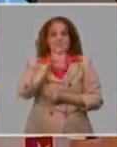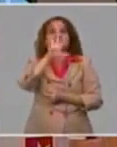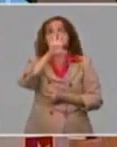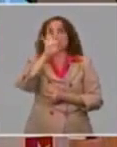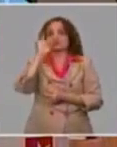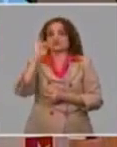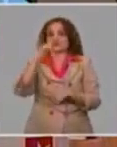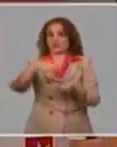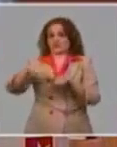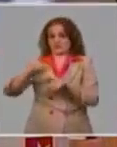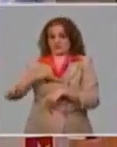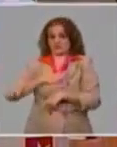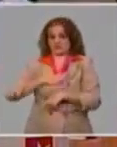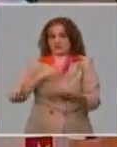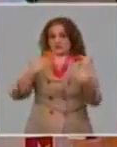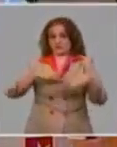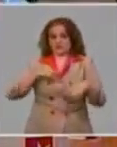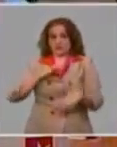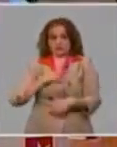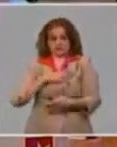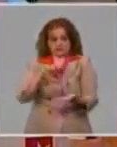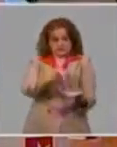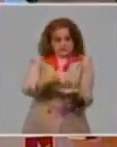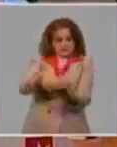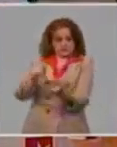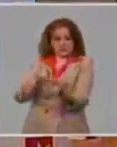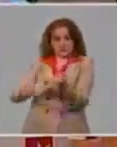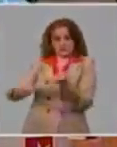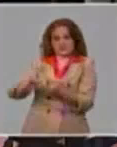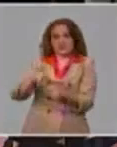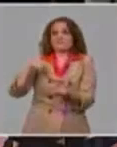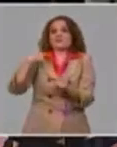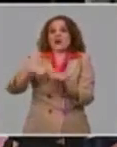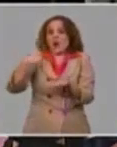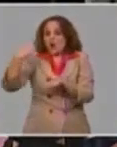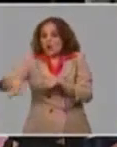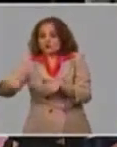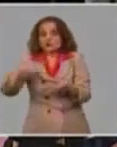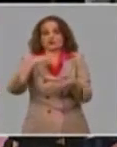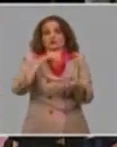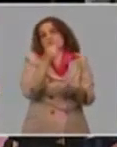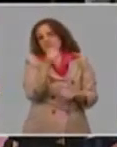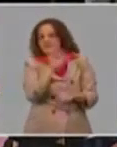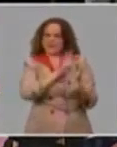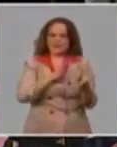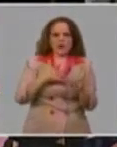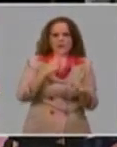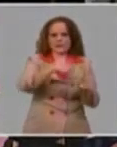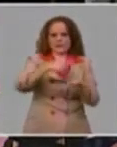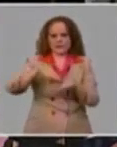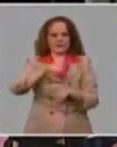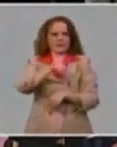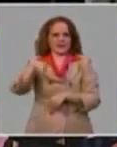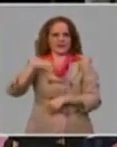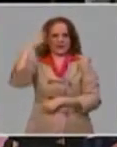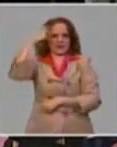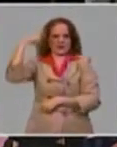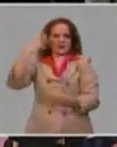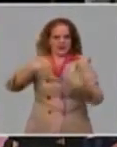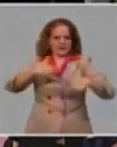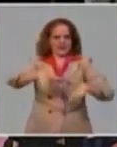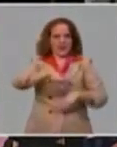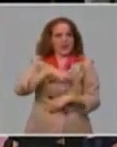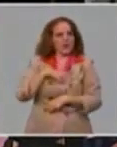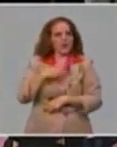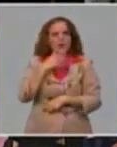la más 10 renglones de la industria nacional, da vivienda. Y hay trabajos,